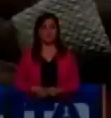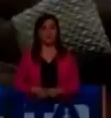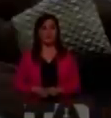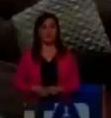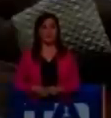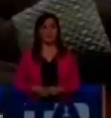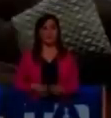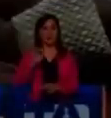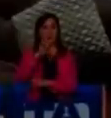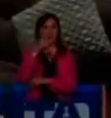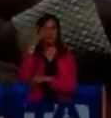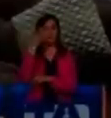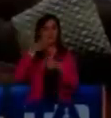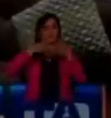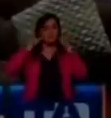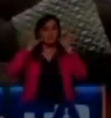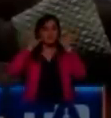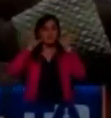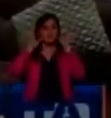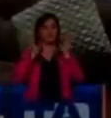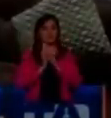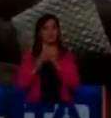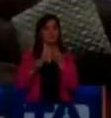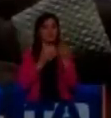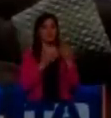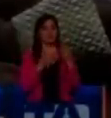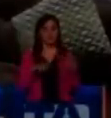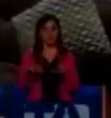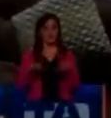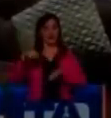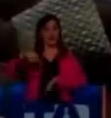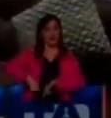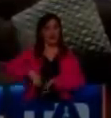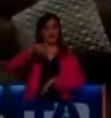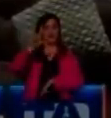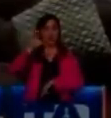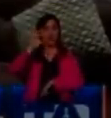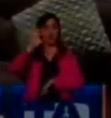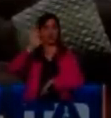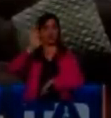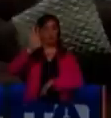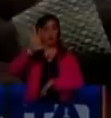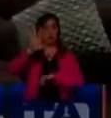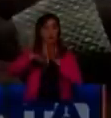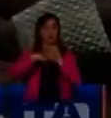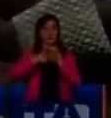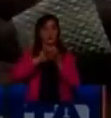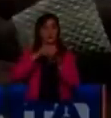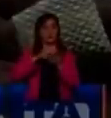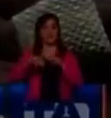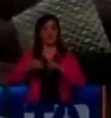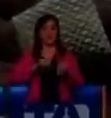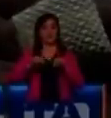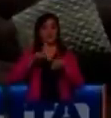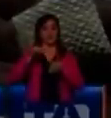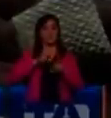Este jueves 15 de diciembre vamos a tener un evento aquí en el Loft, en Vía Tanda, en el Centro Comercial Plaza del Rancho, local